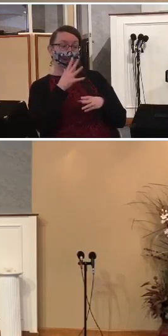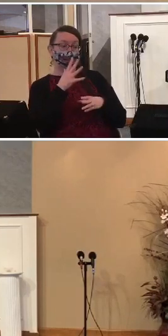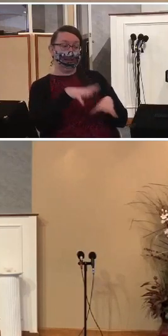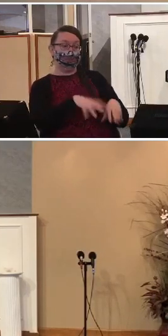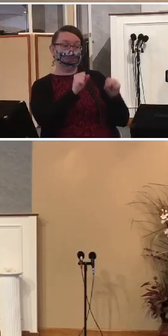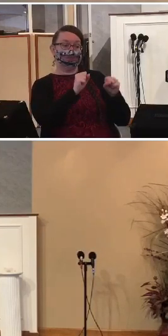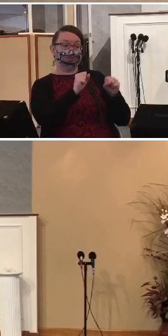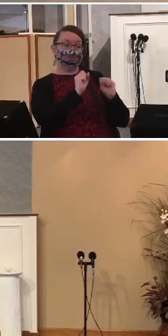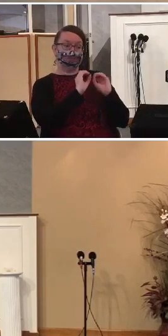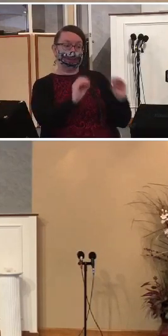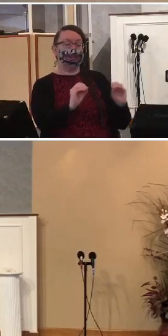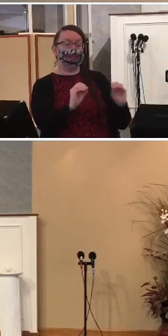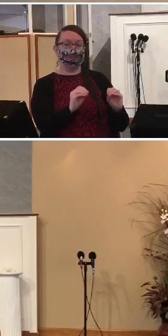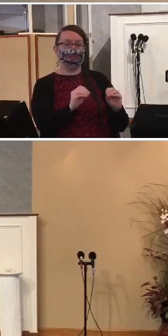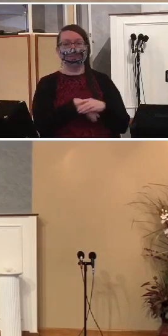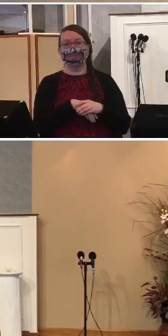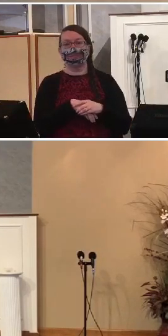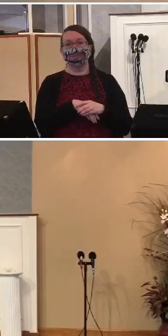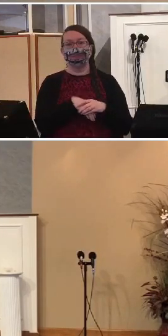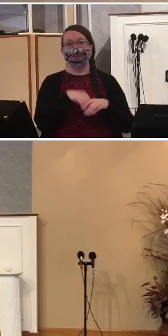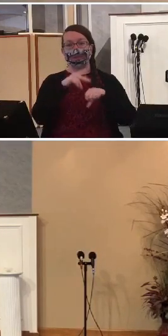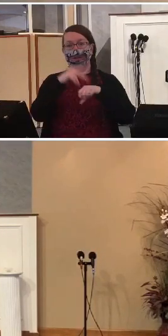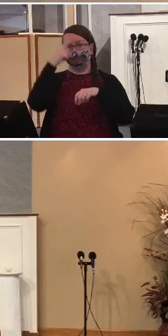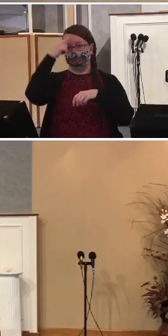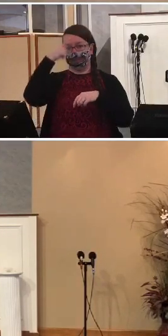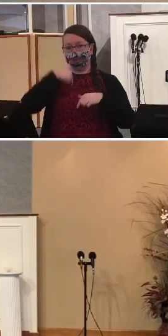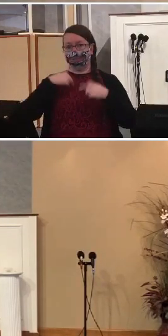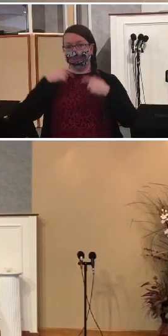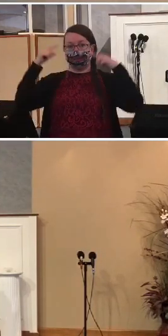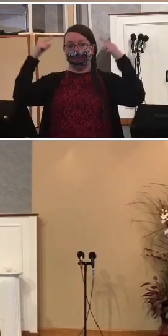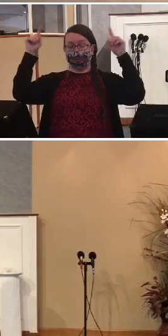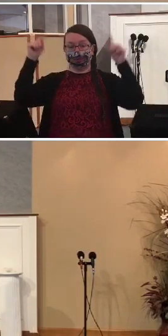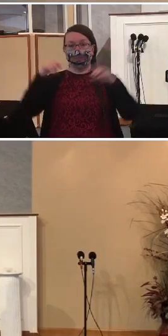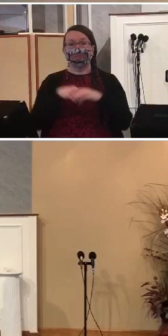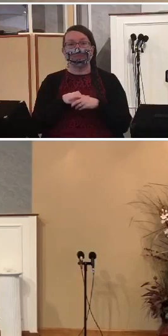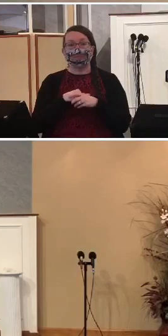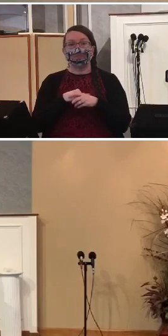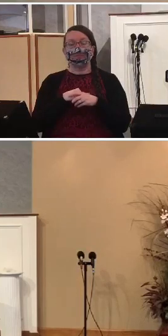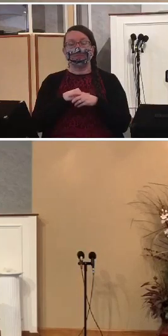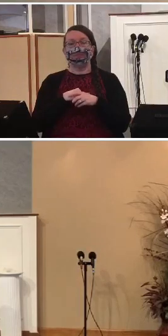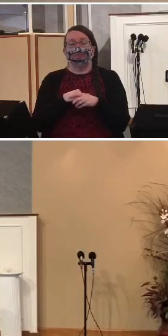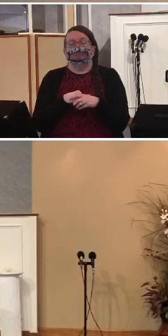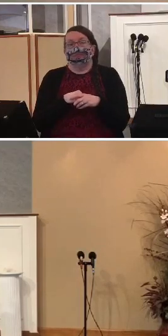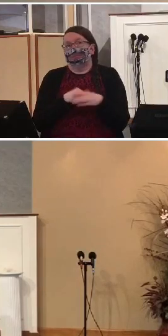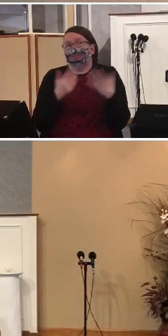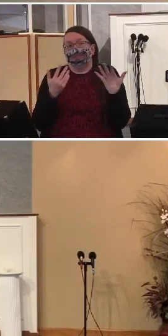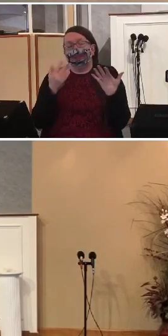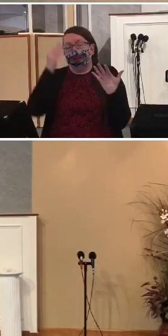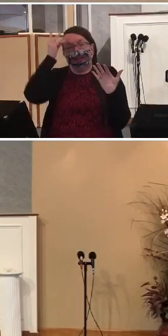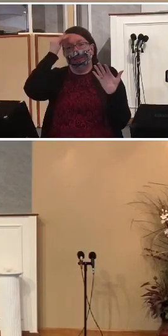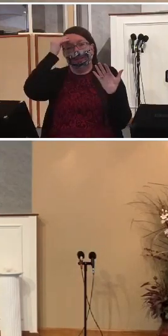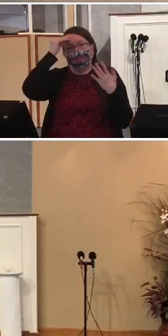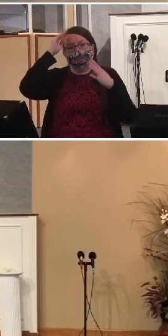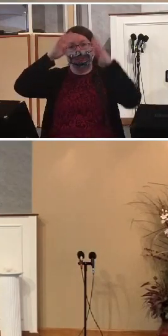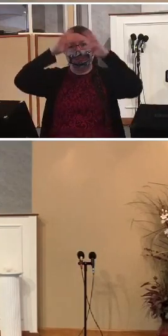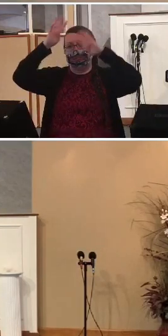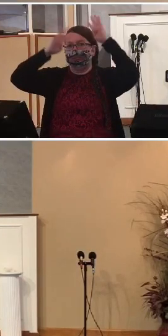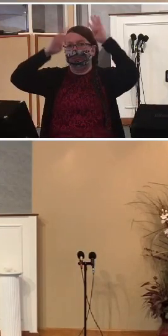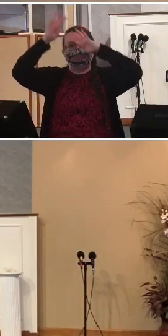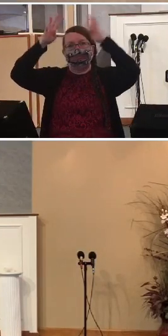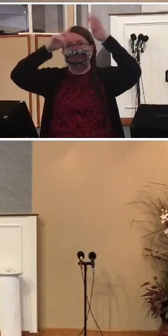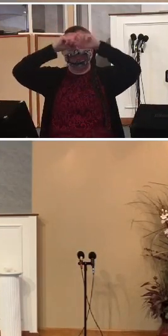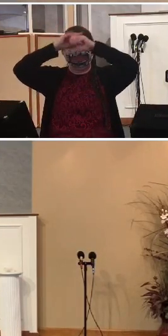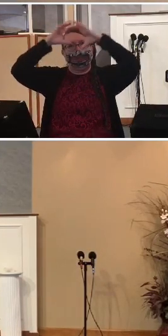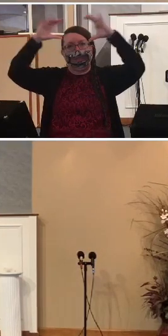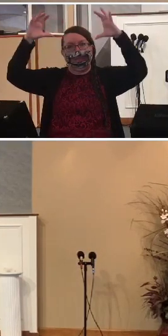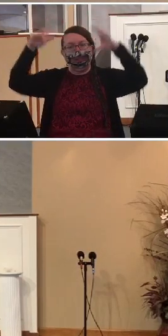Quizás ellos pensaron que él era exitoso. Bueno, yo estoy dejando mi imaginación y yo no sé.